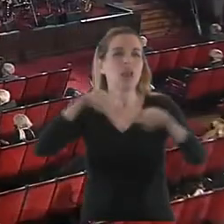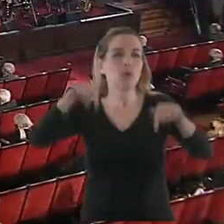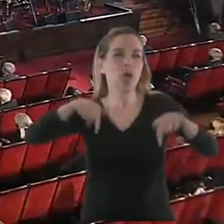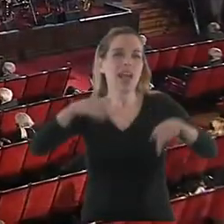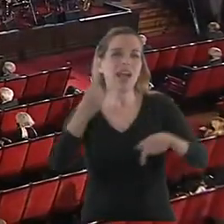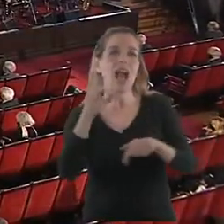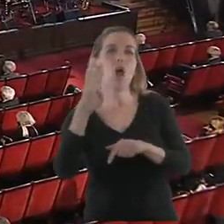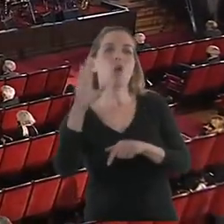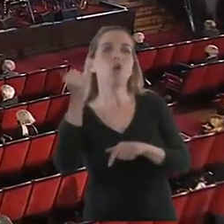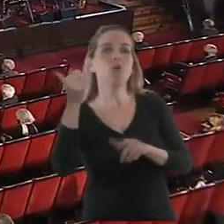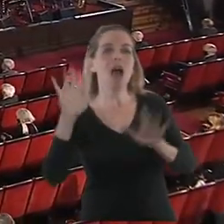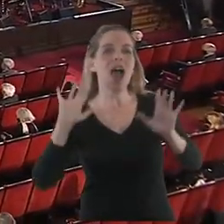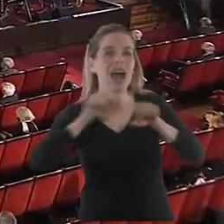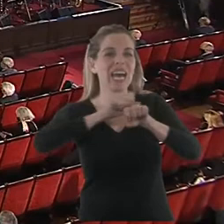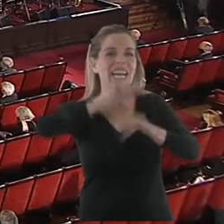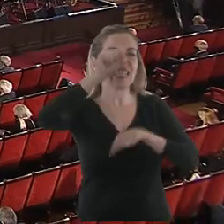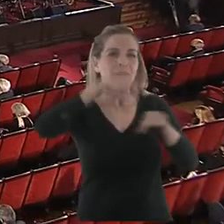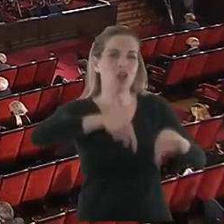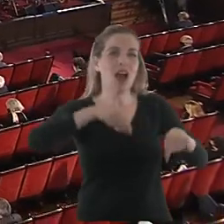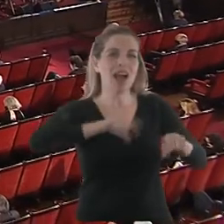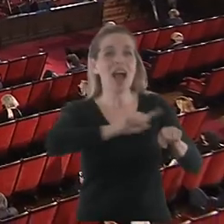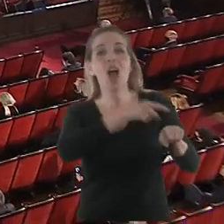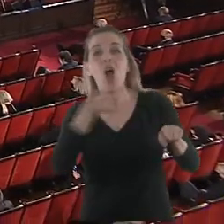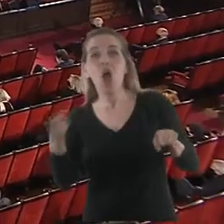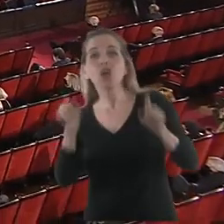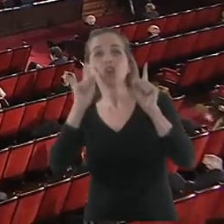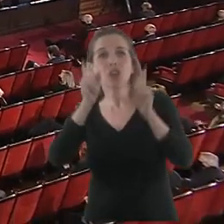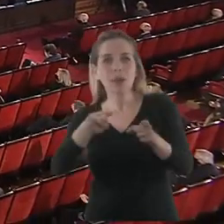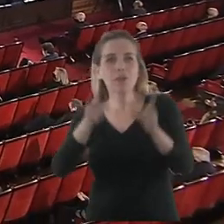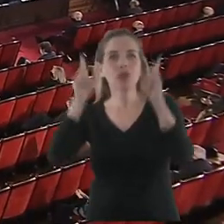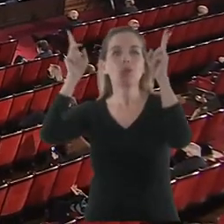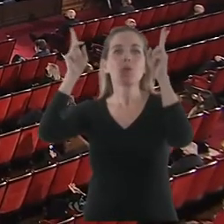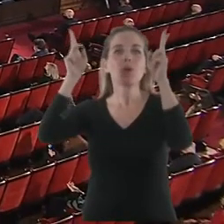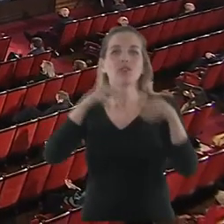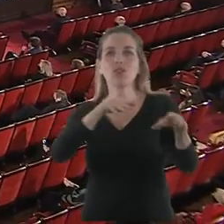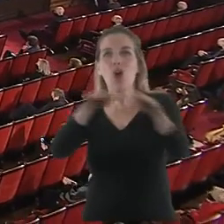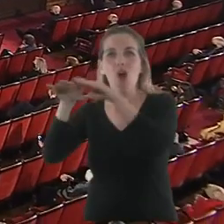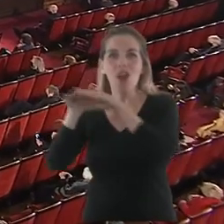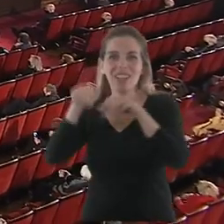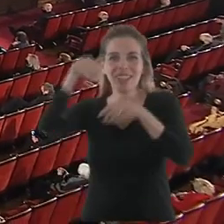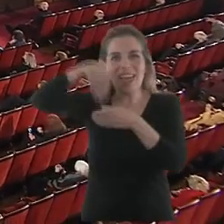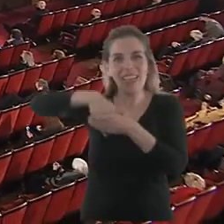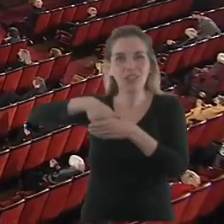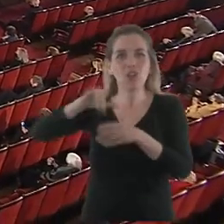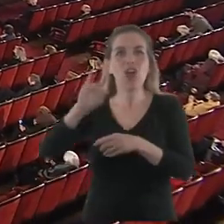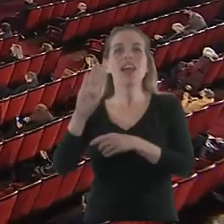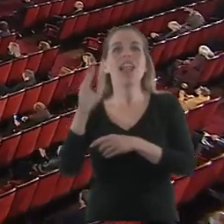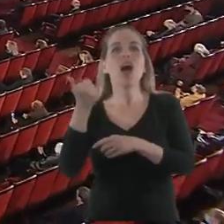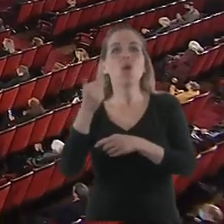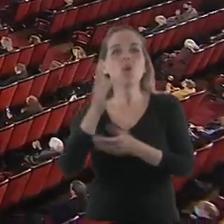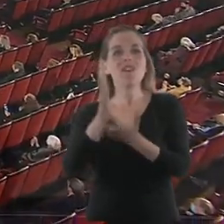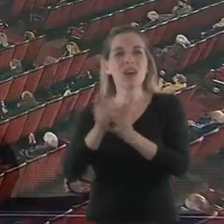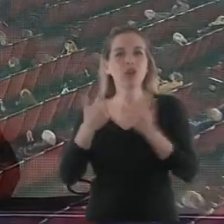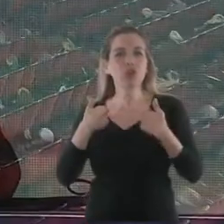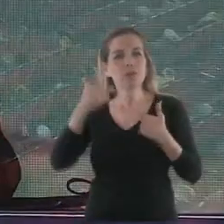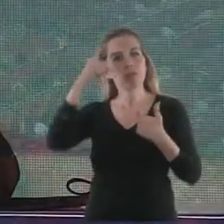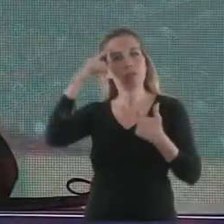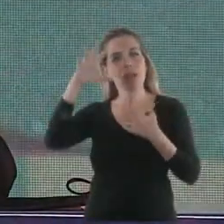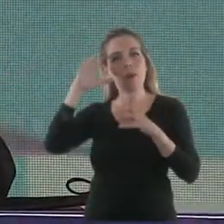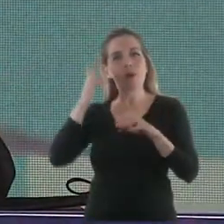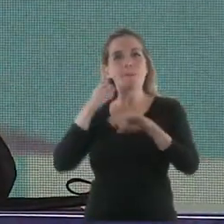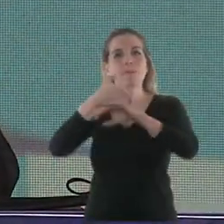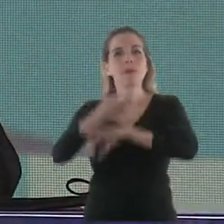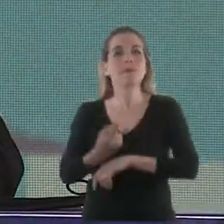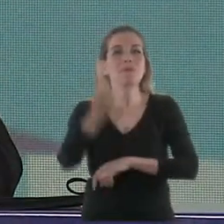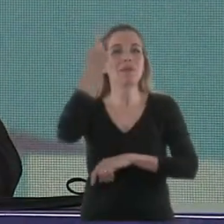Aires. Otros también tenemos la condición de ser profesores de estas casas. Yo entré a esta facultad cuando tenía